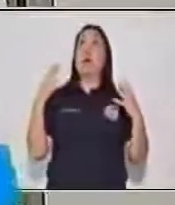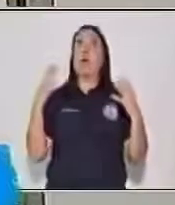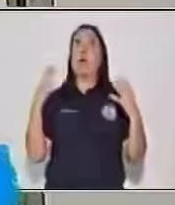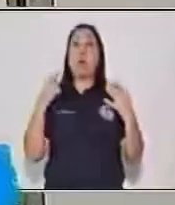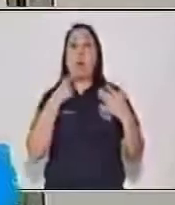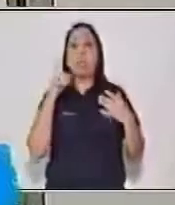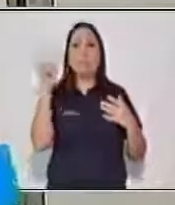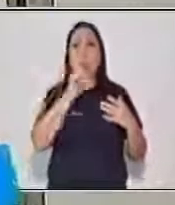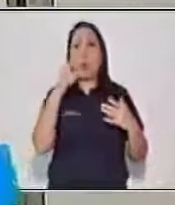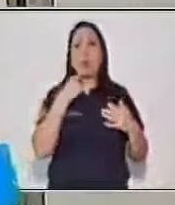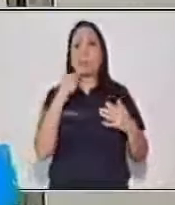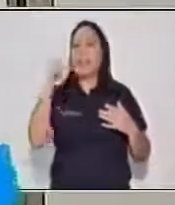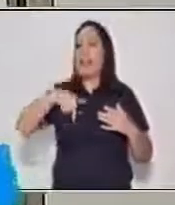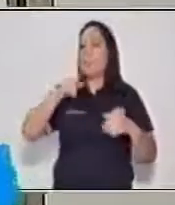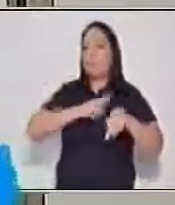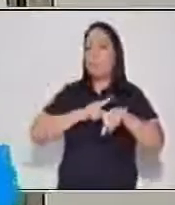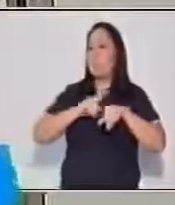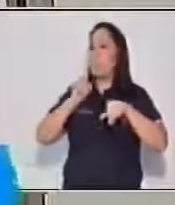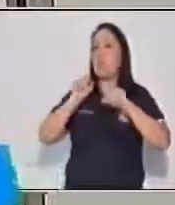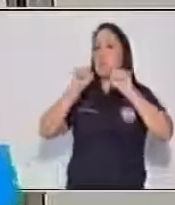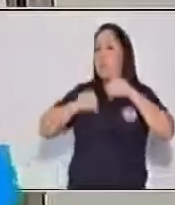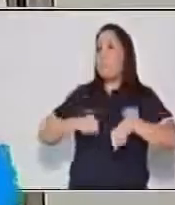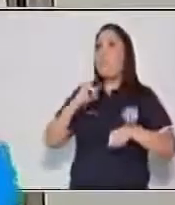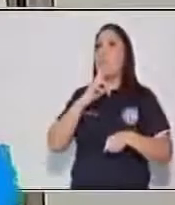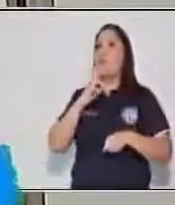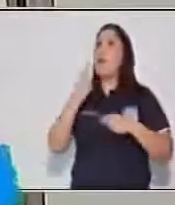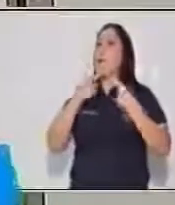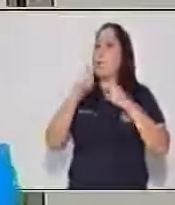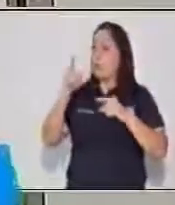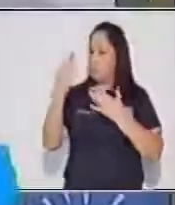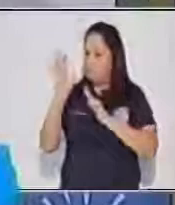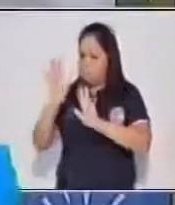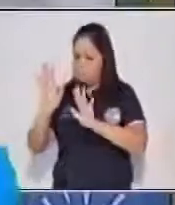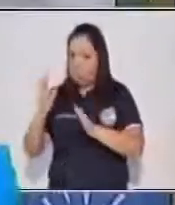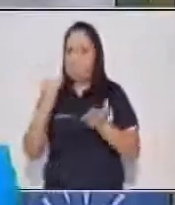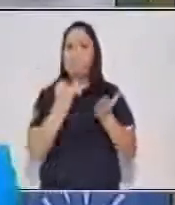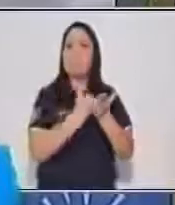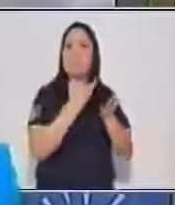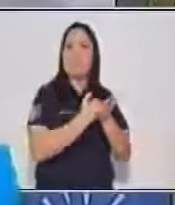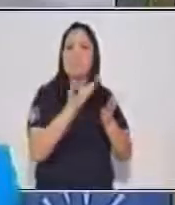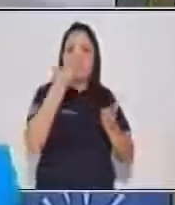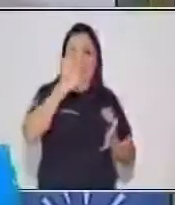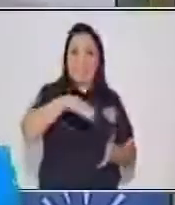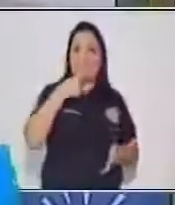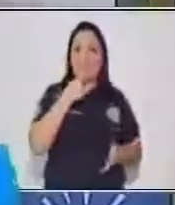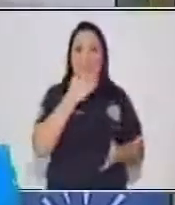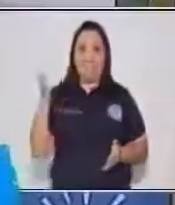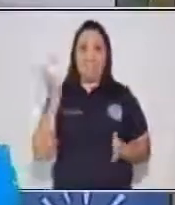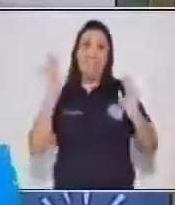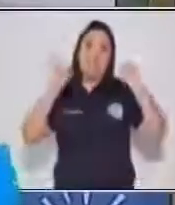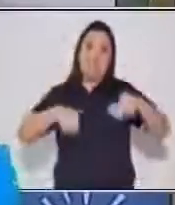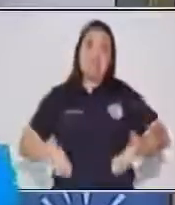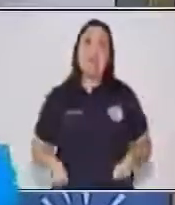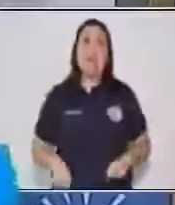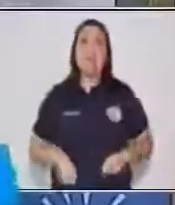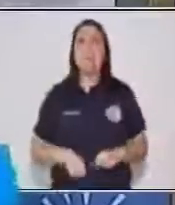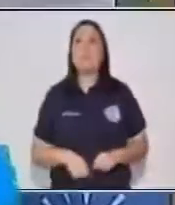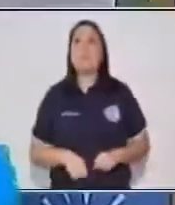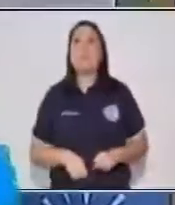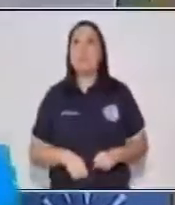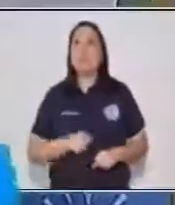cada una de las recomendaciones para exponer. Entonces, lo que te toca a ti